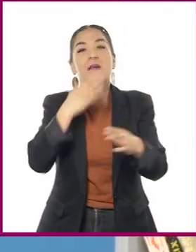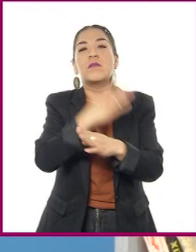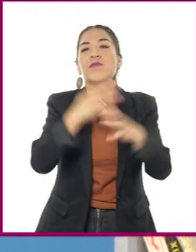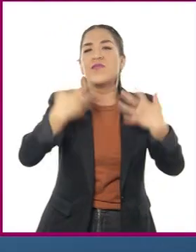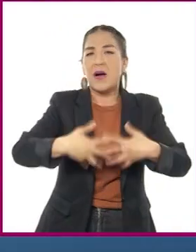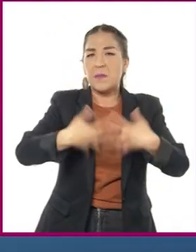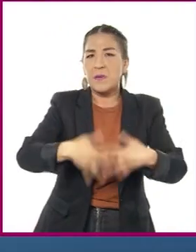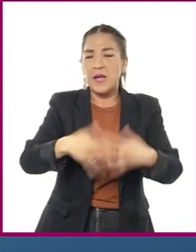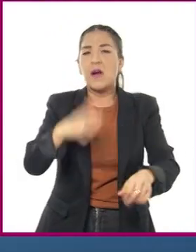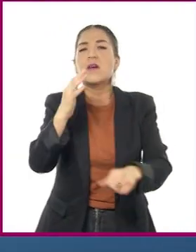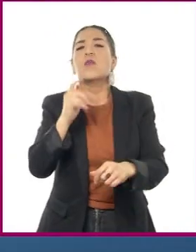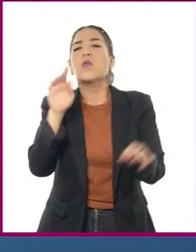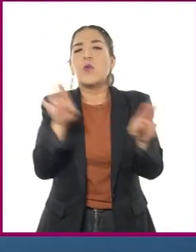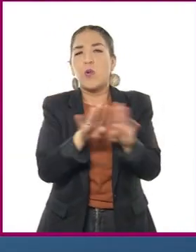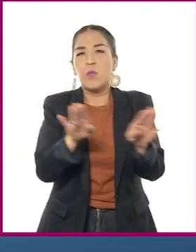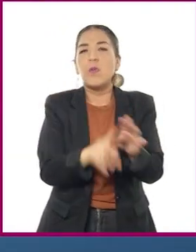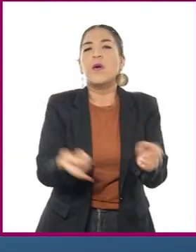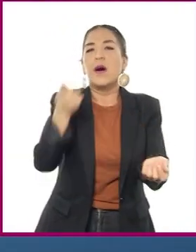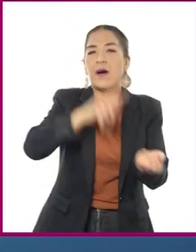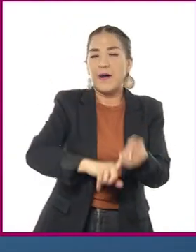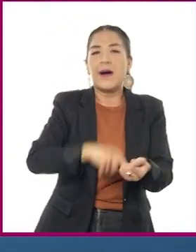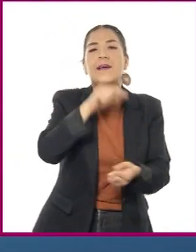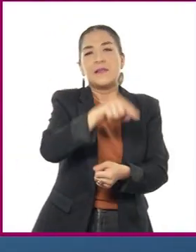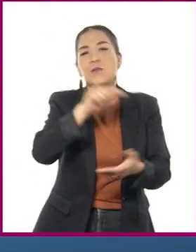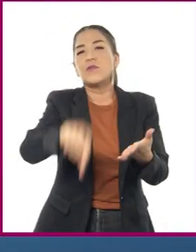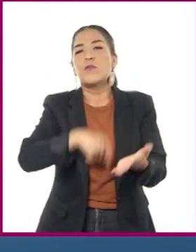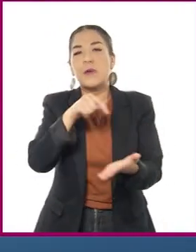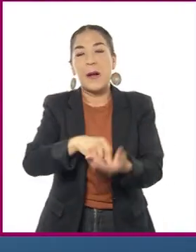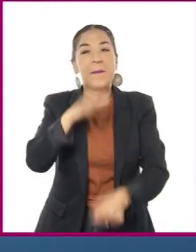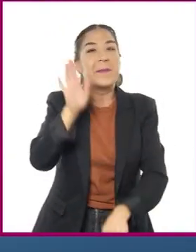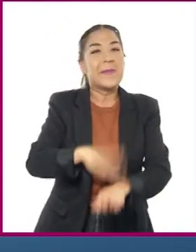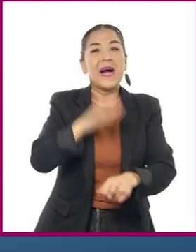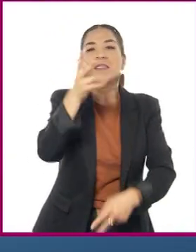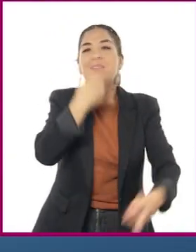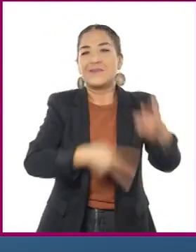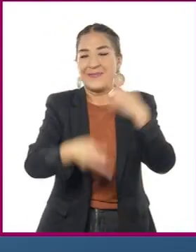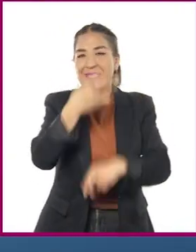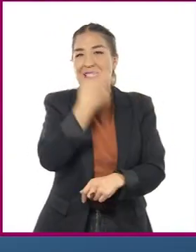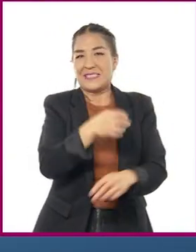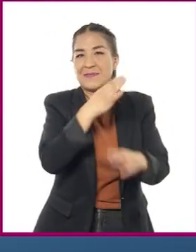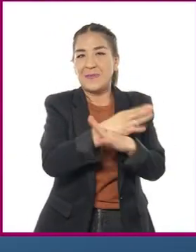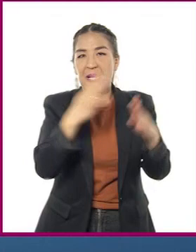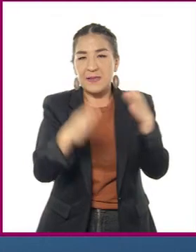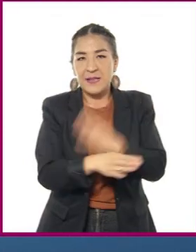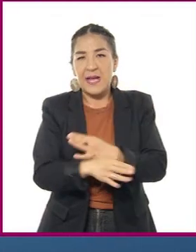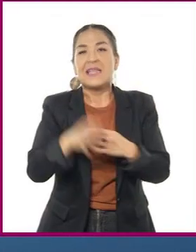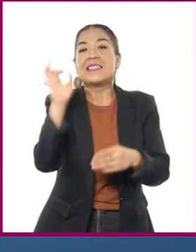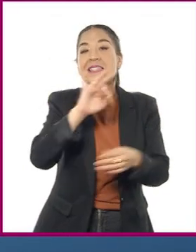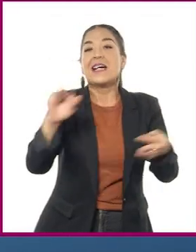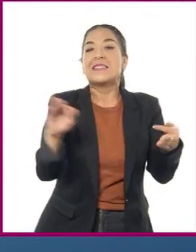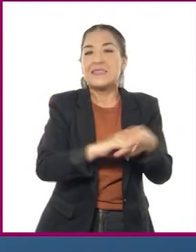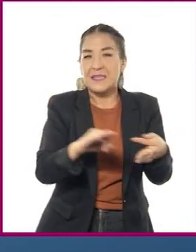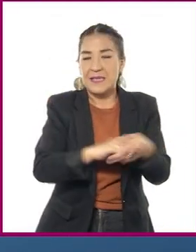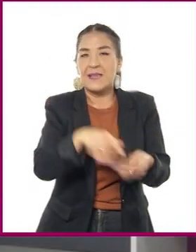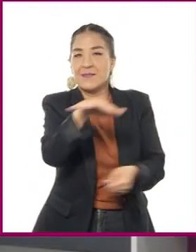a localizarse en zonas en donde hay abundancia de estos recursos o cerca de ellas.